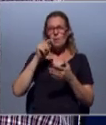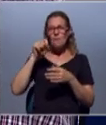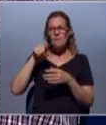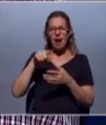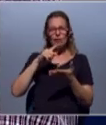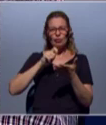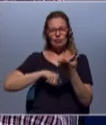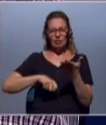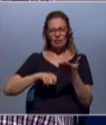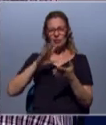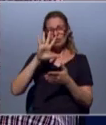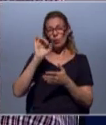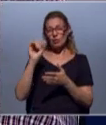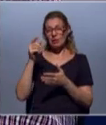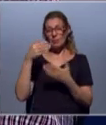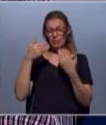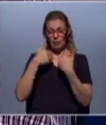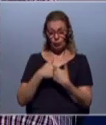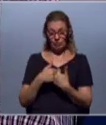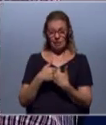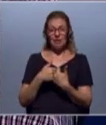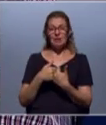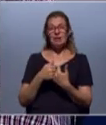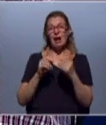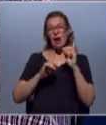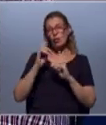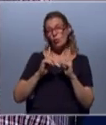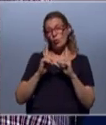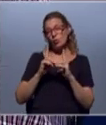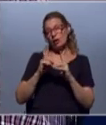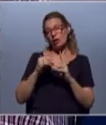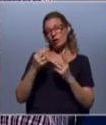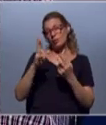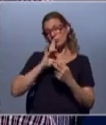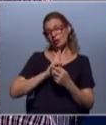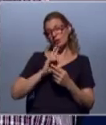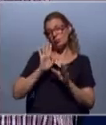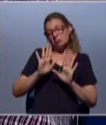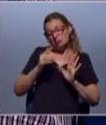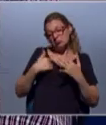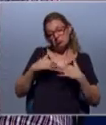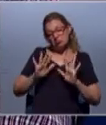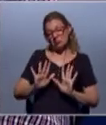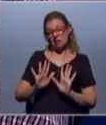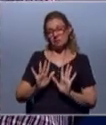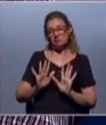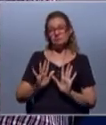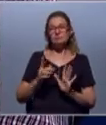le hizo 50 preguntas que le contestaron que algunas de ellas no quedó conforme pero no podía ser más que eso